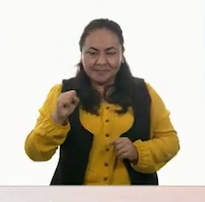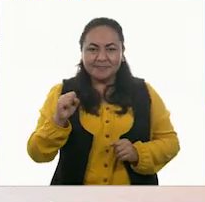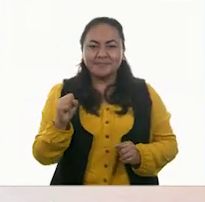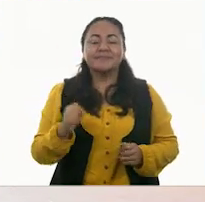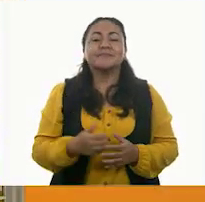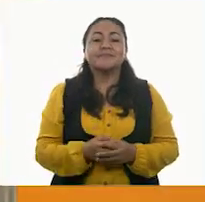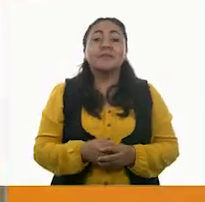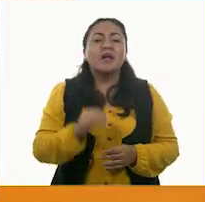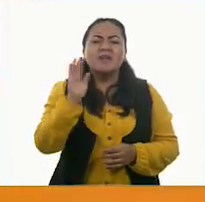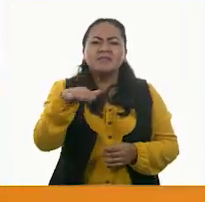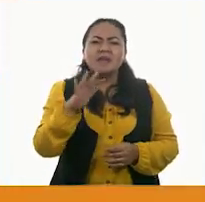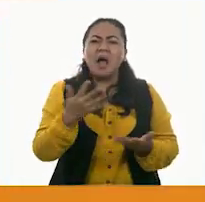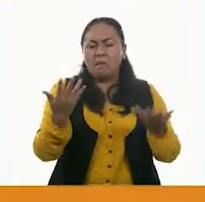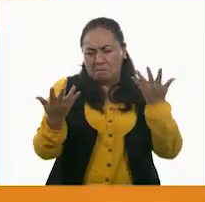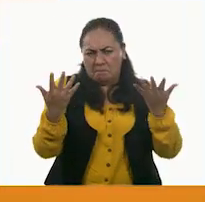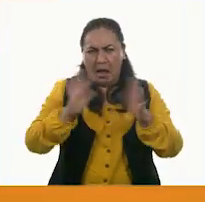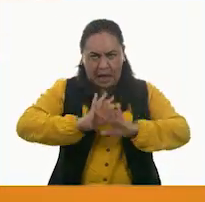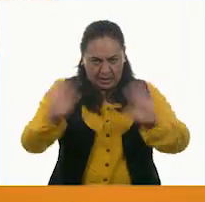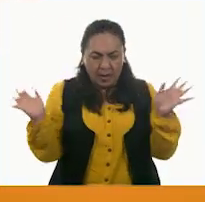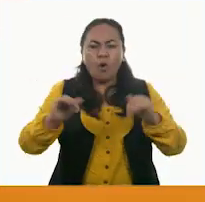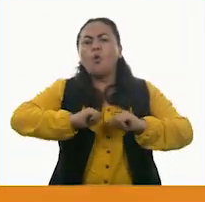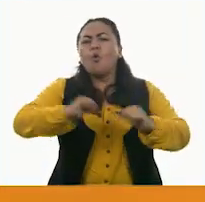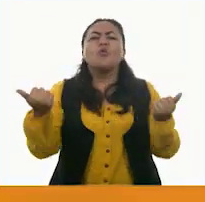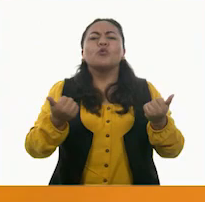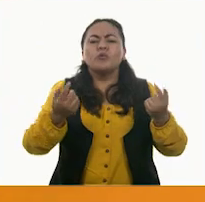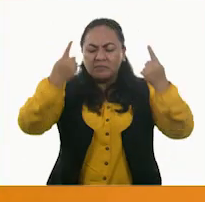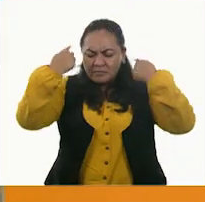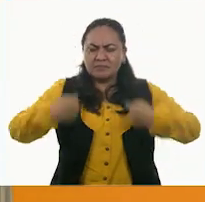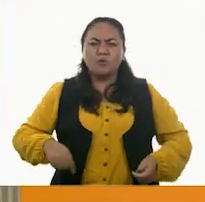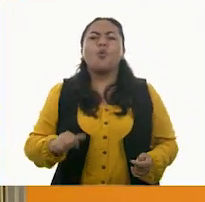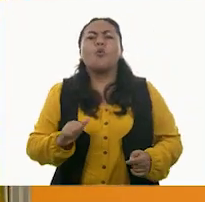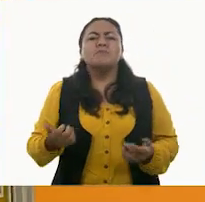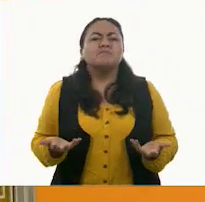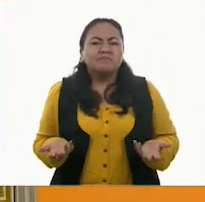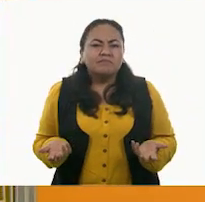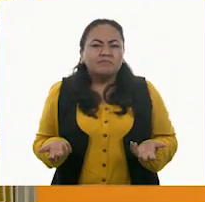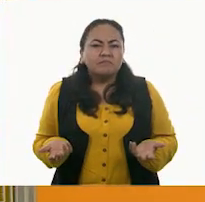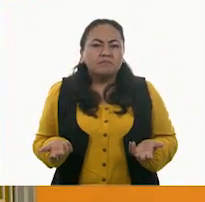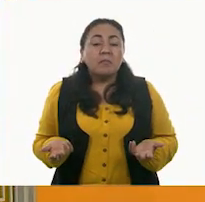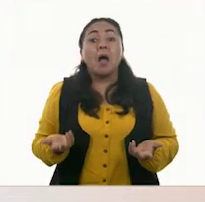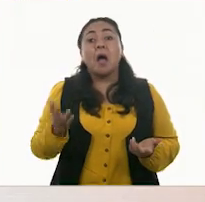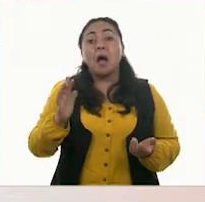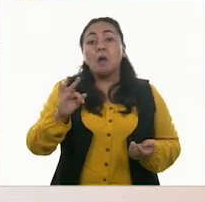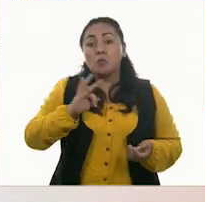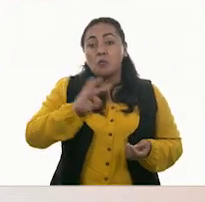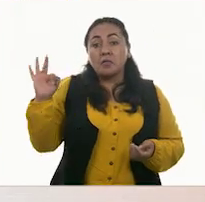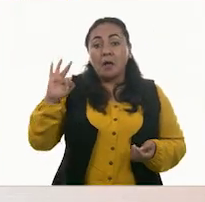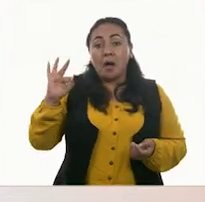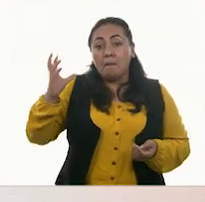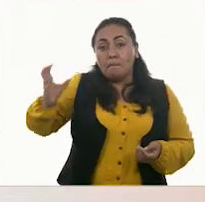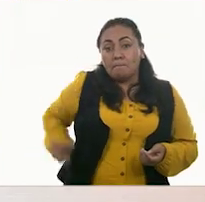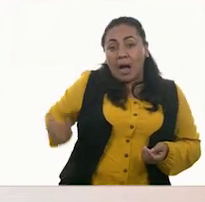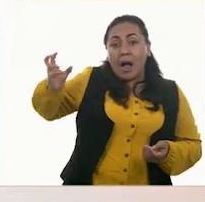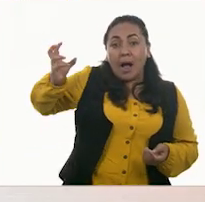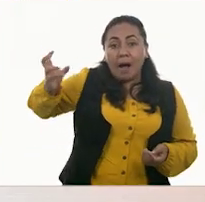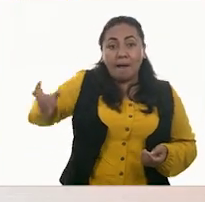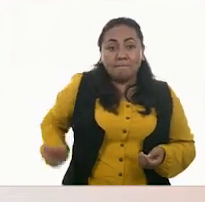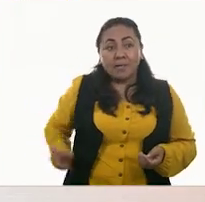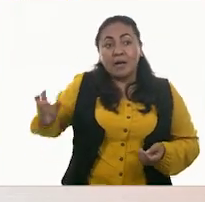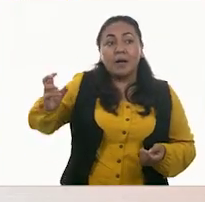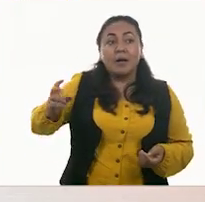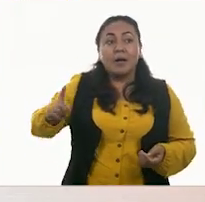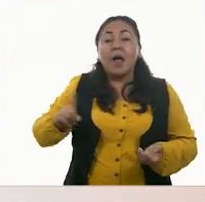Oye, Aníbal, ya fueron puras manos. ¿Qué otra parte del cuerpo puedo utilizar? ¿Los muslos para ser dominadas? Venga.